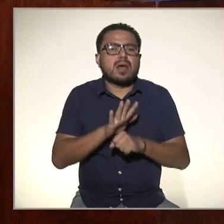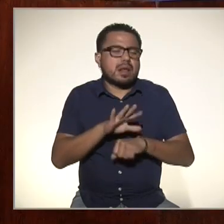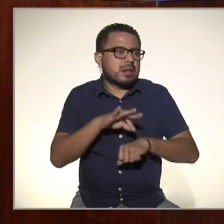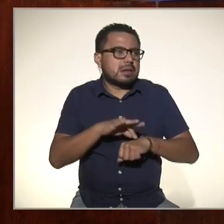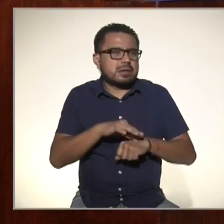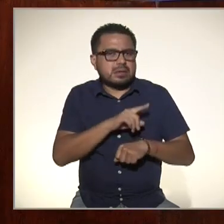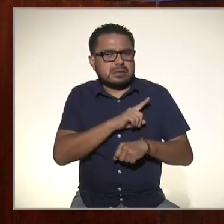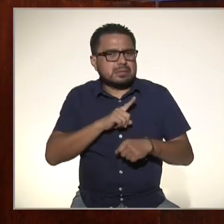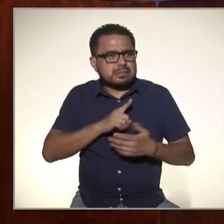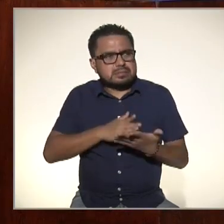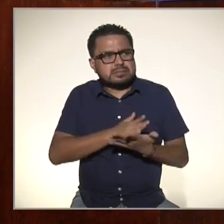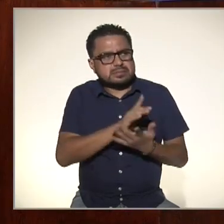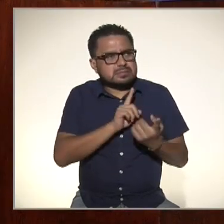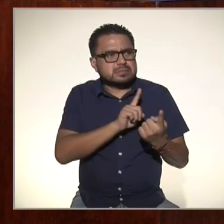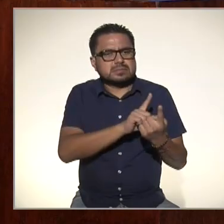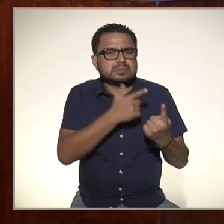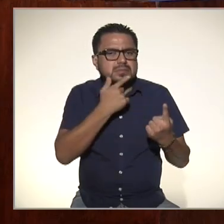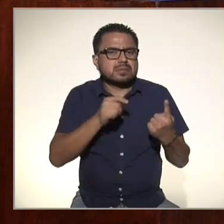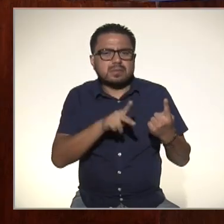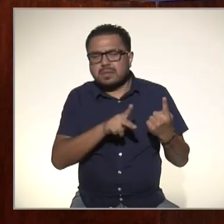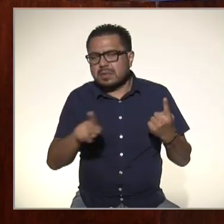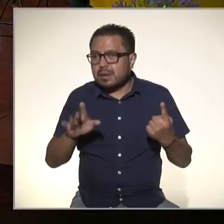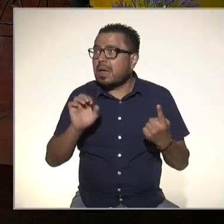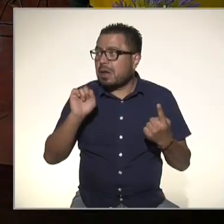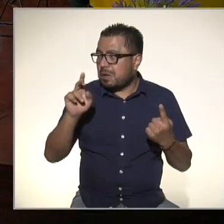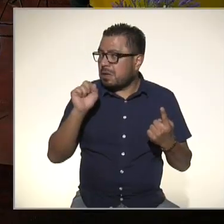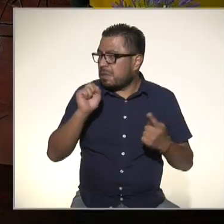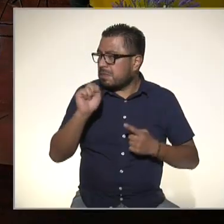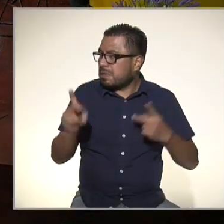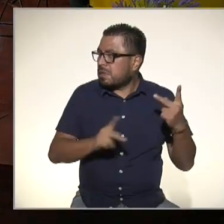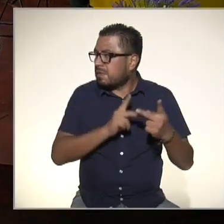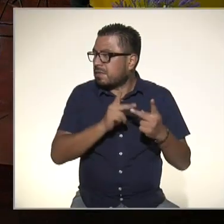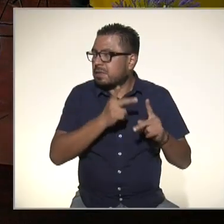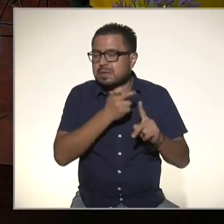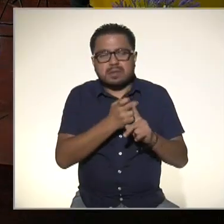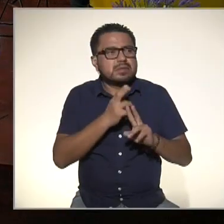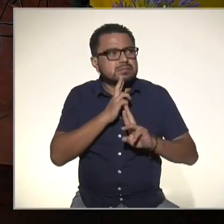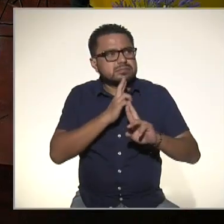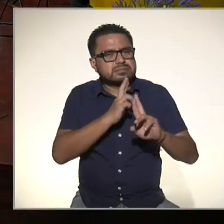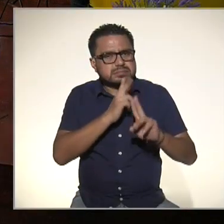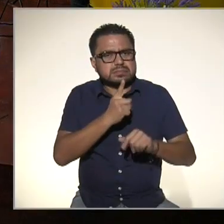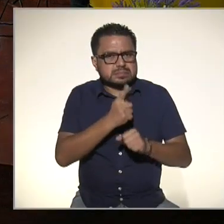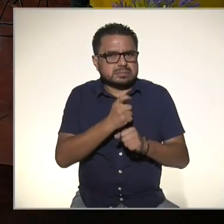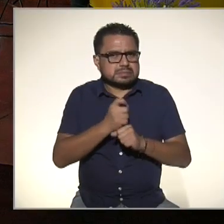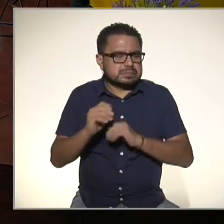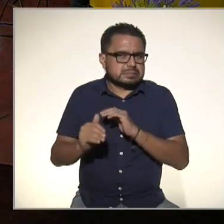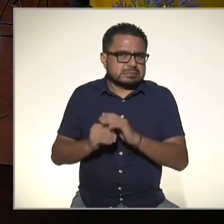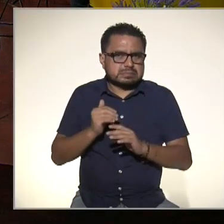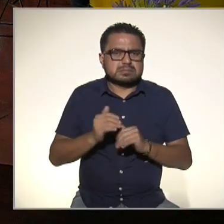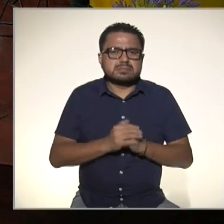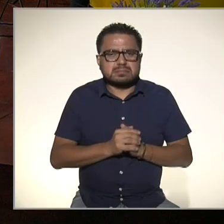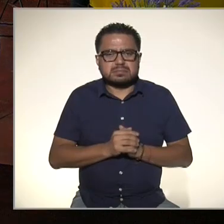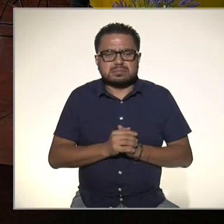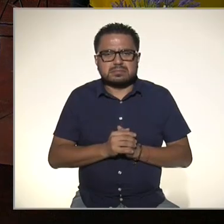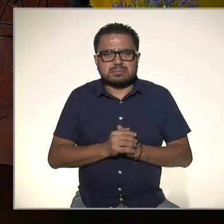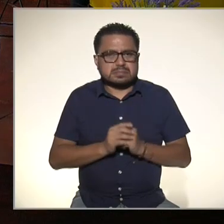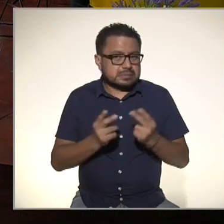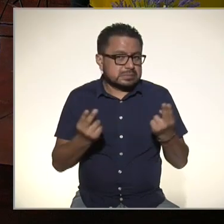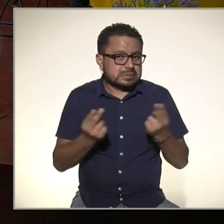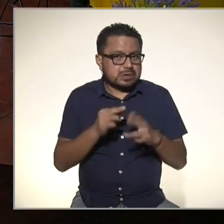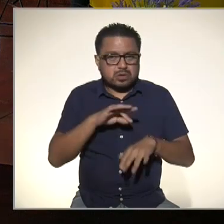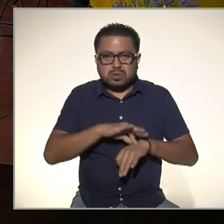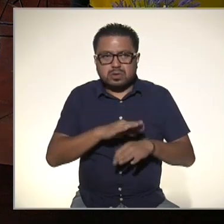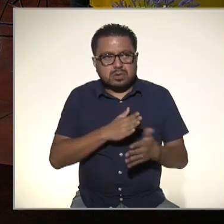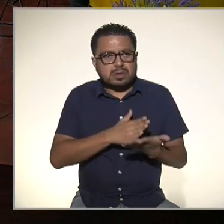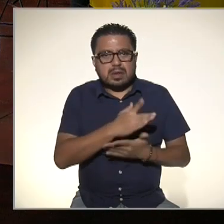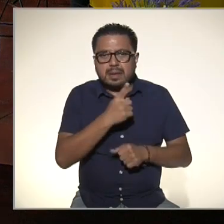que deben de acudir los caballeros? Ok, perfecto. Todas estas preguntas vamos a arrancarnos desde las primeras que llegaron. ¿Es necesario ir al doctor